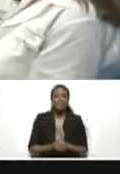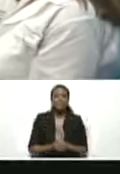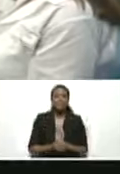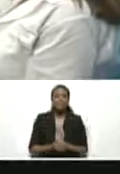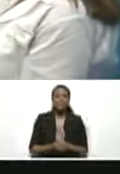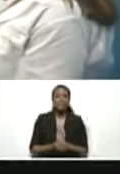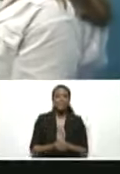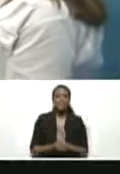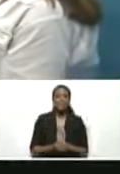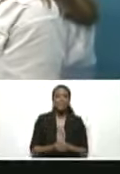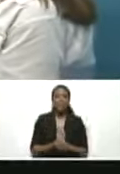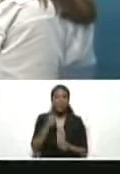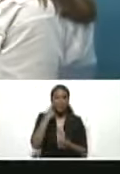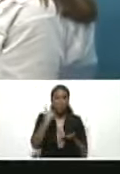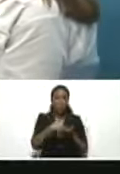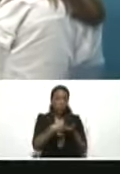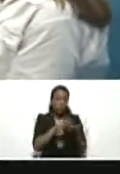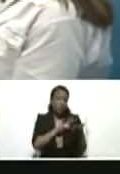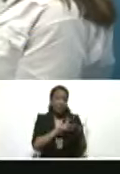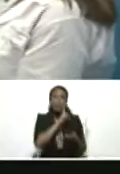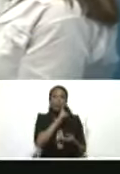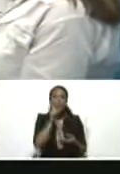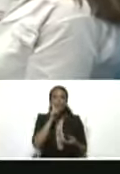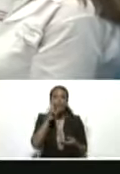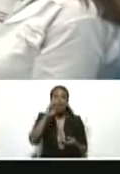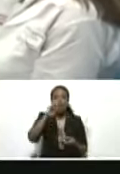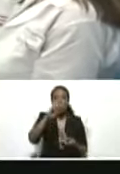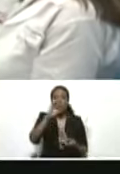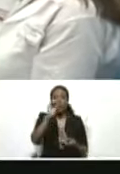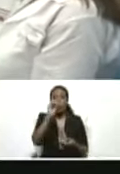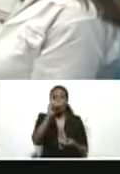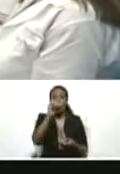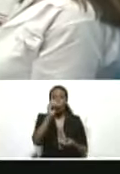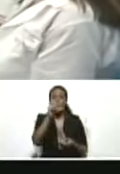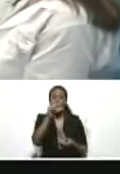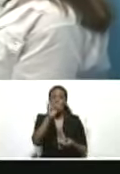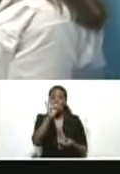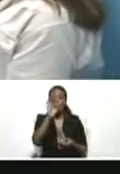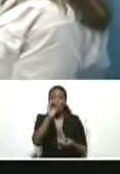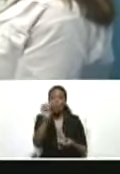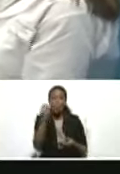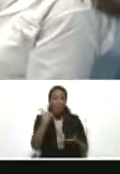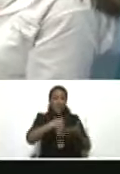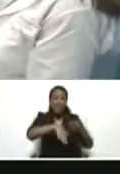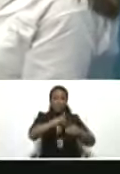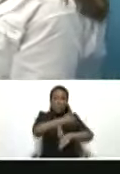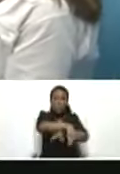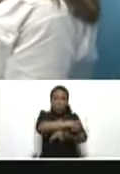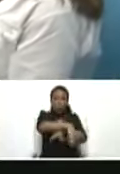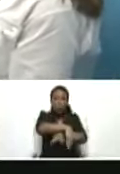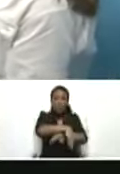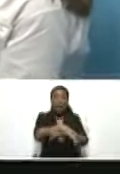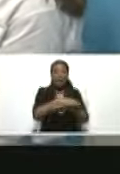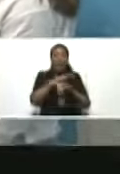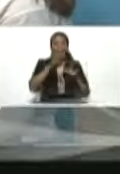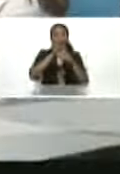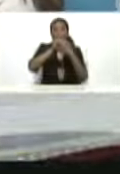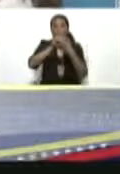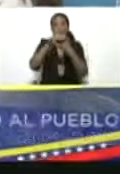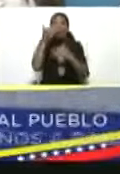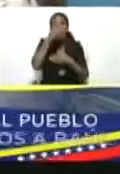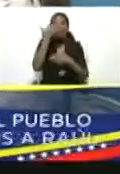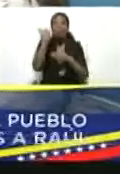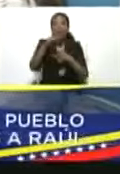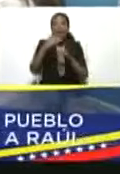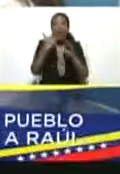futuro Pero mira se llama Rodolfo me puso la dirección del email